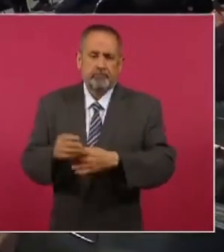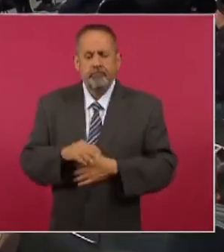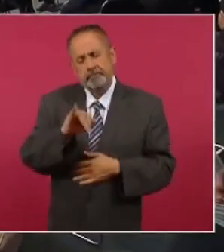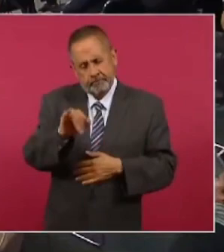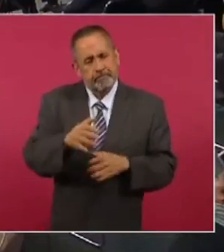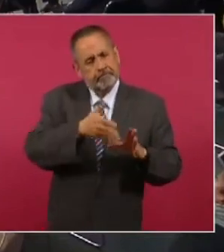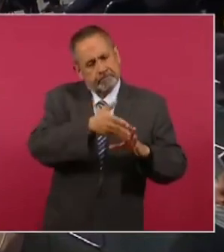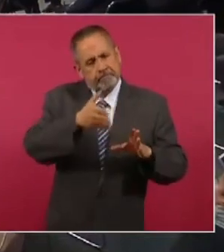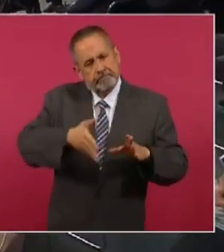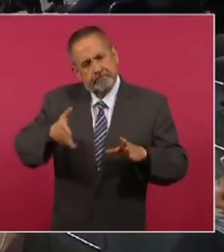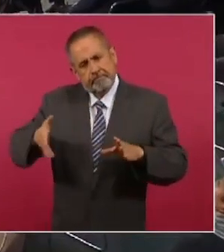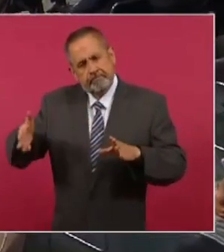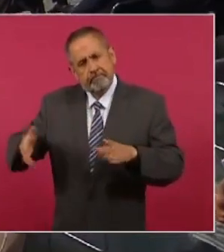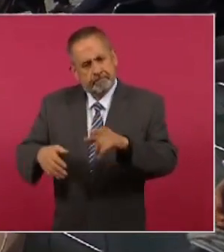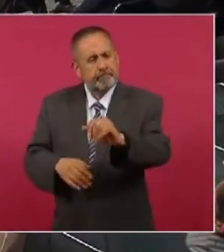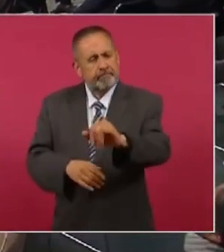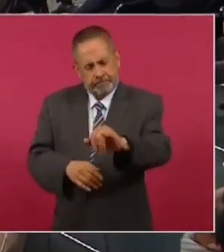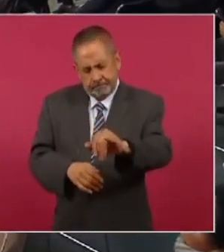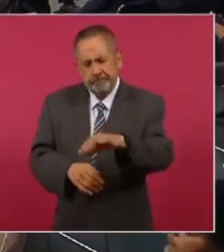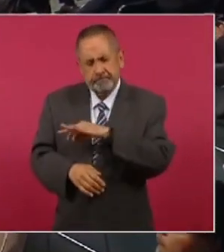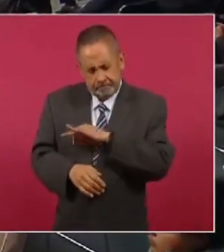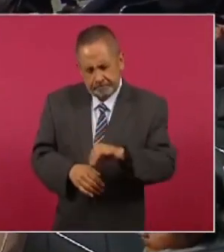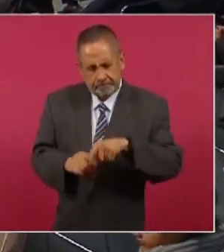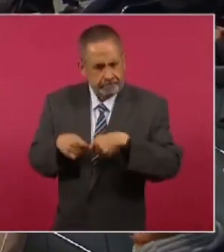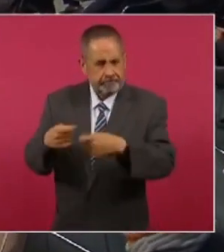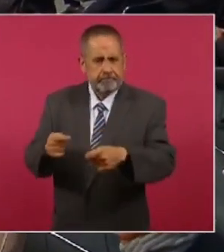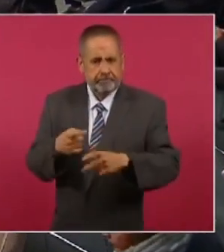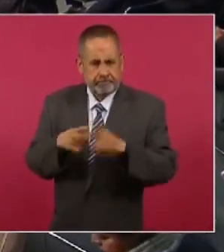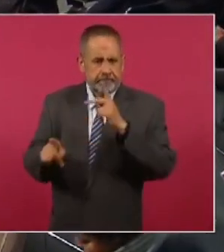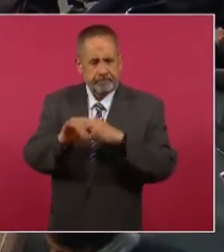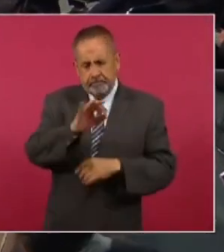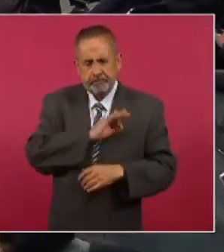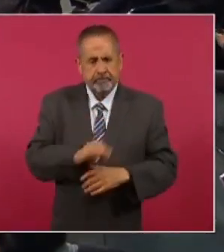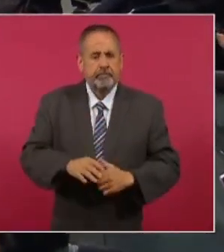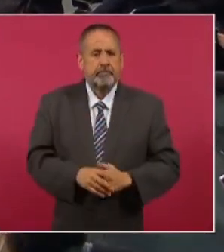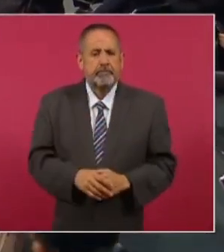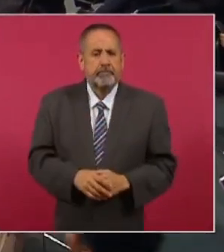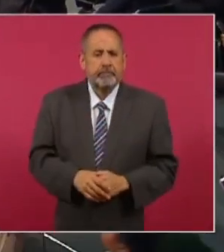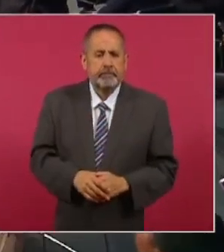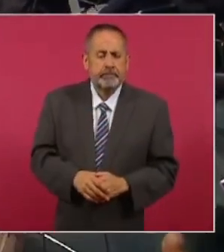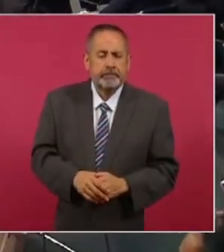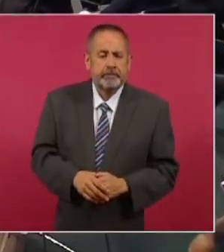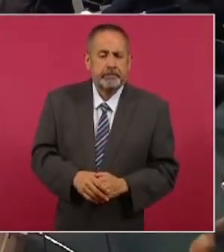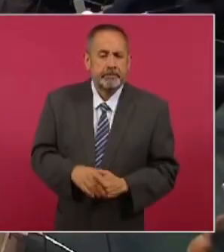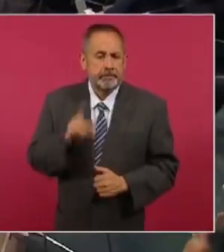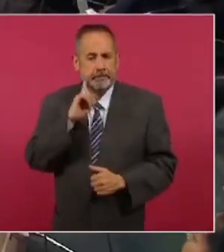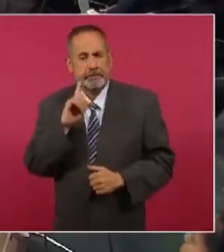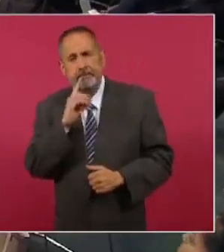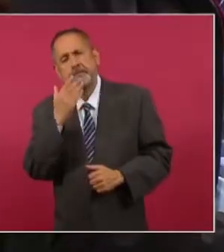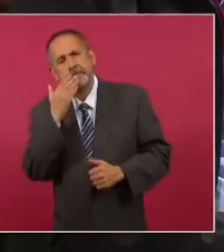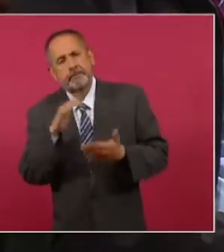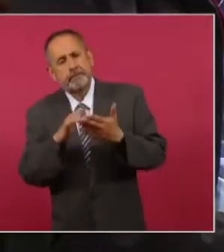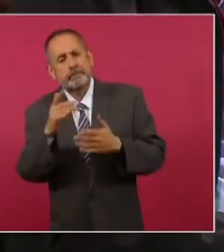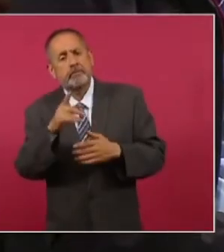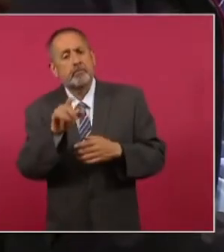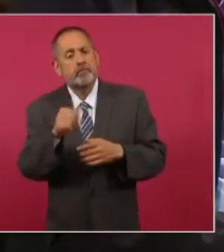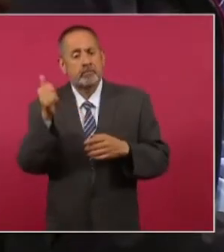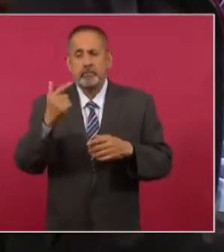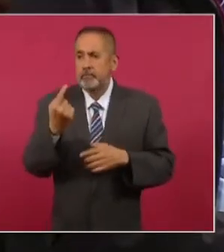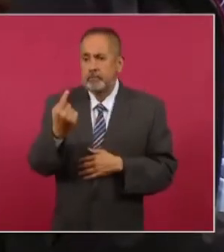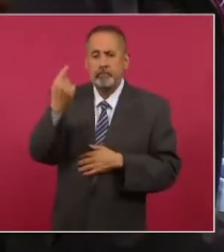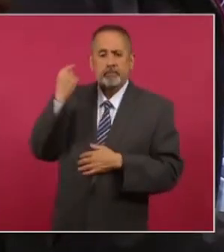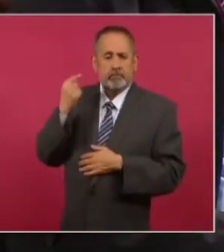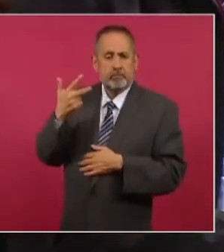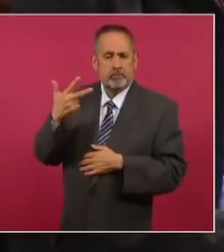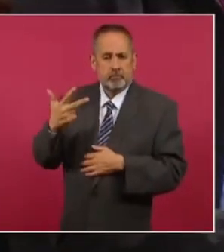procedimiento también que se tiene que iniciar bien presidente en otro tema en la marcha del pasado